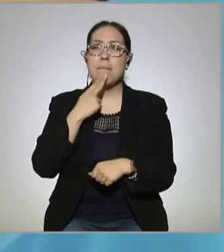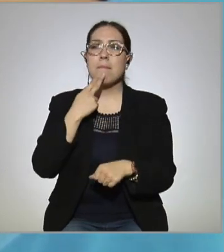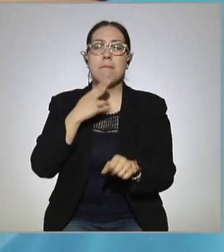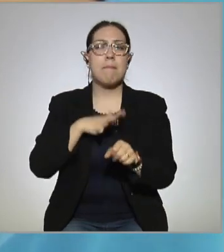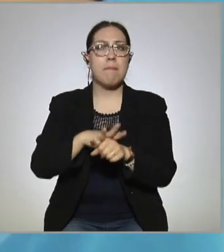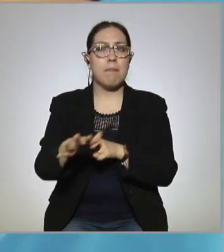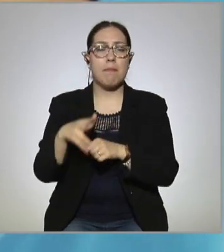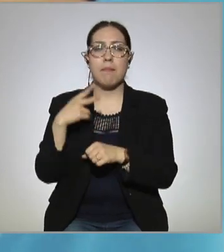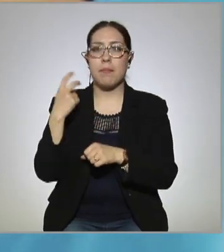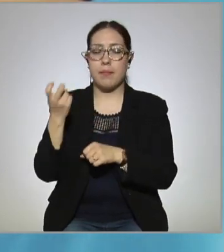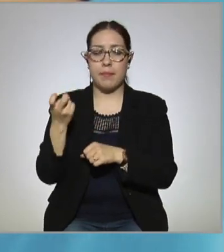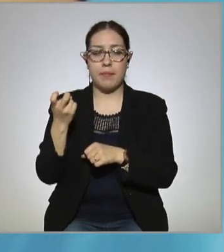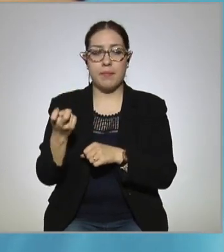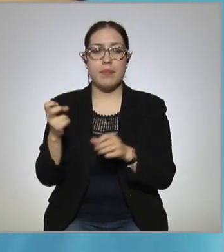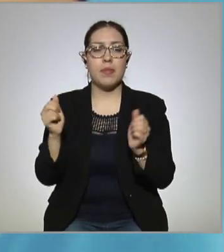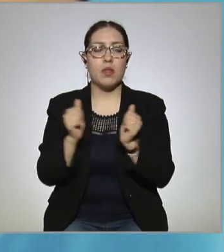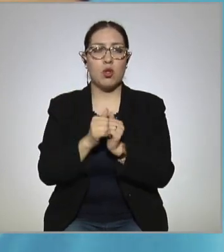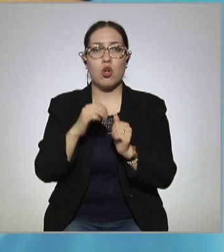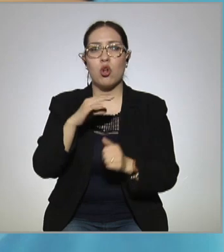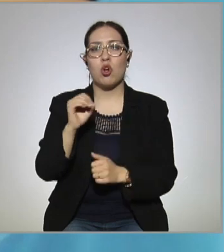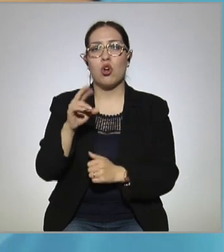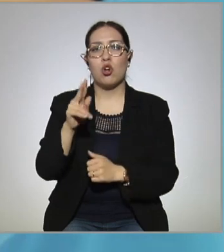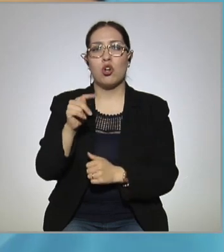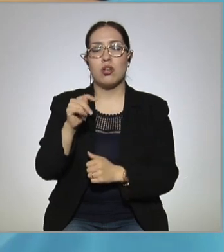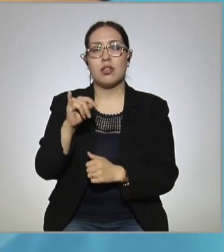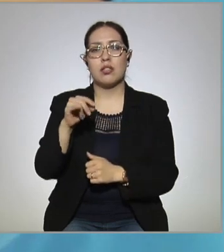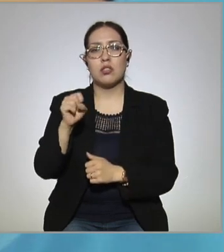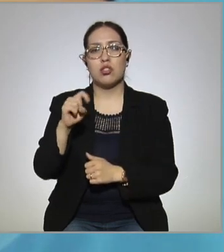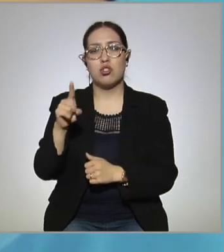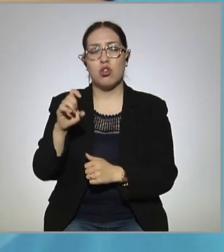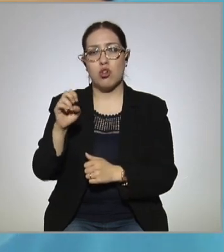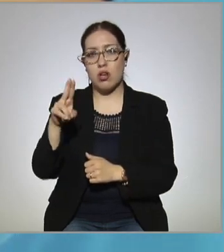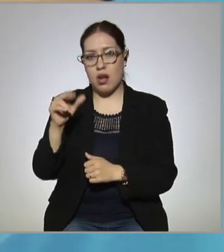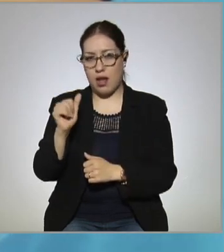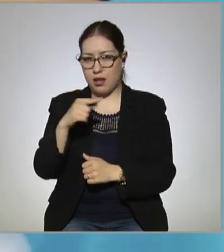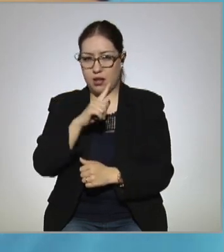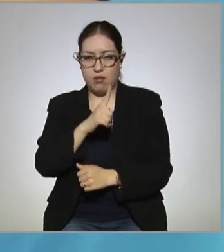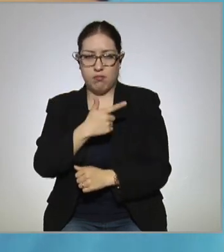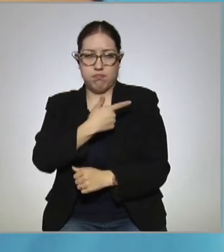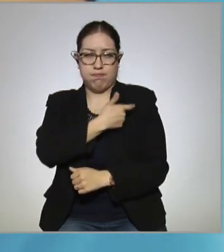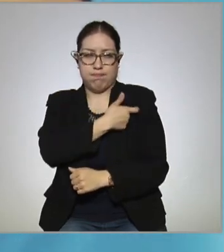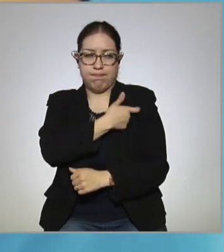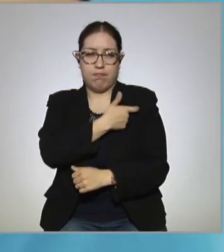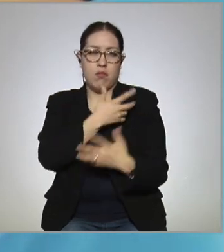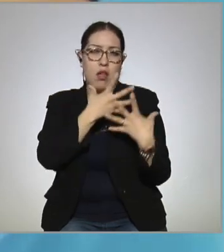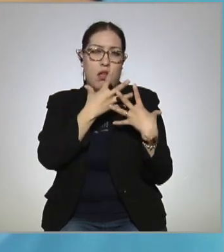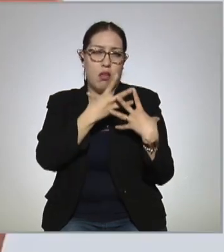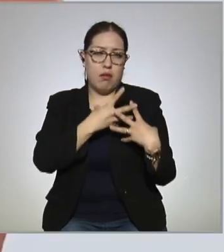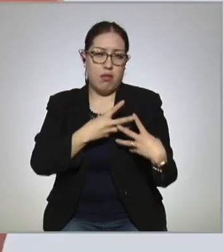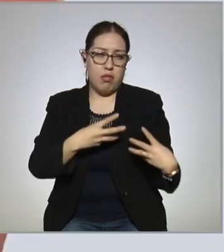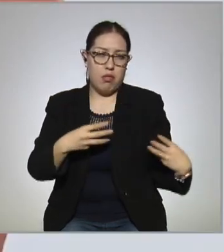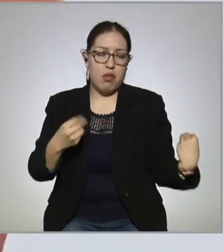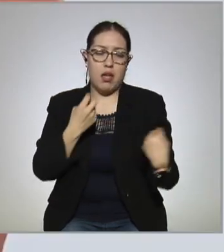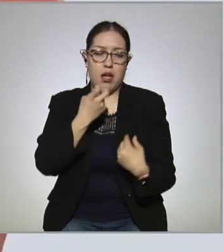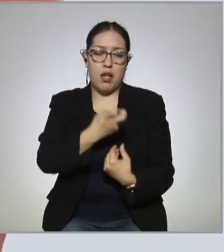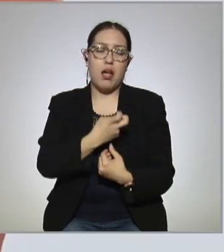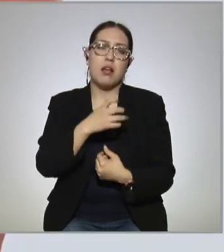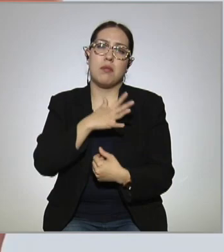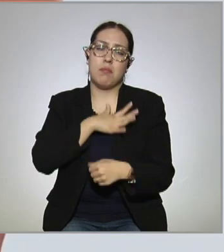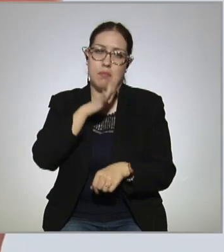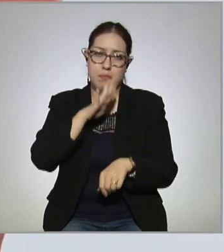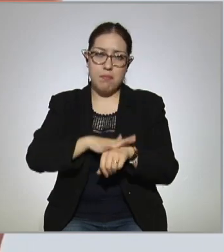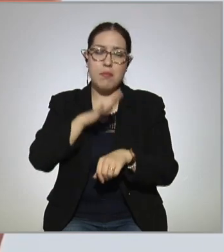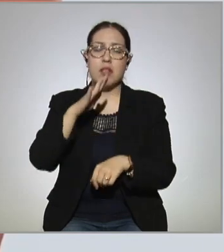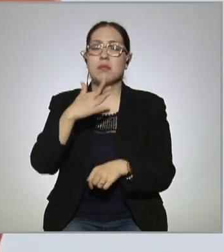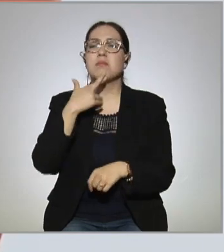las infiltraciones con cortisona para desinflamar el mango rotador, y con esta infiltración de cortisona suelen mejorar